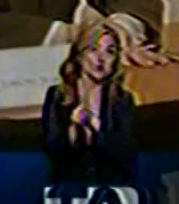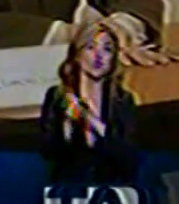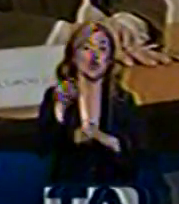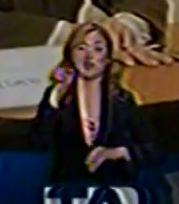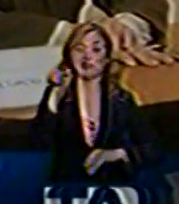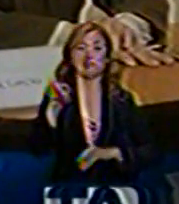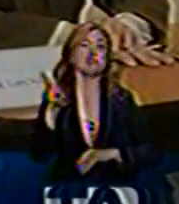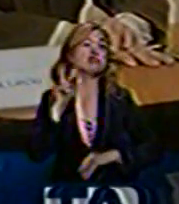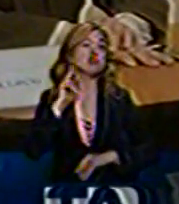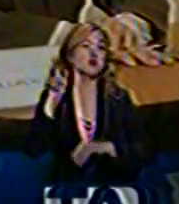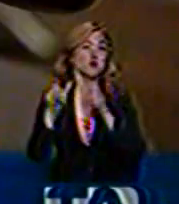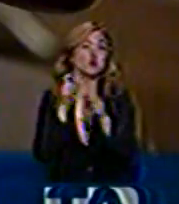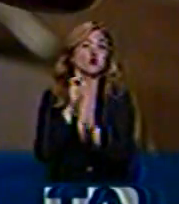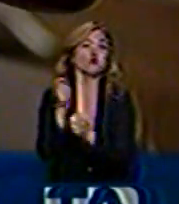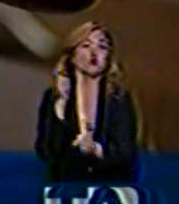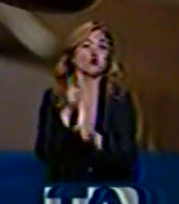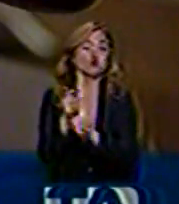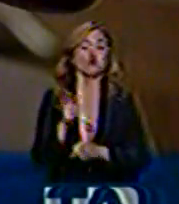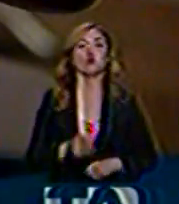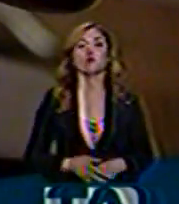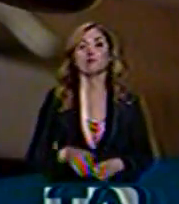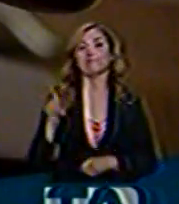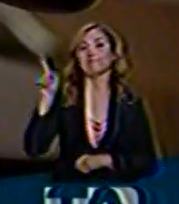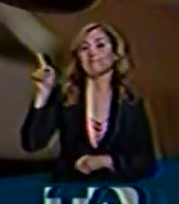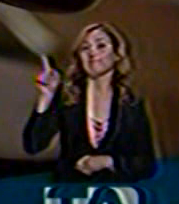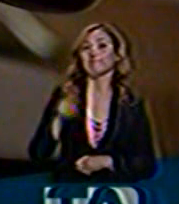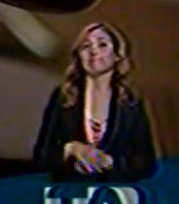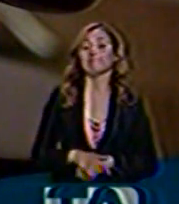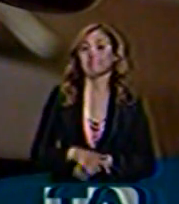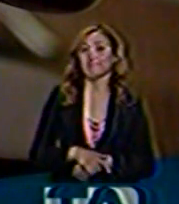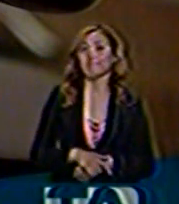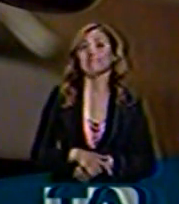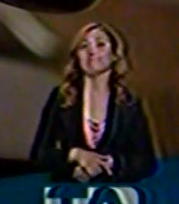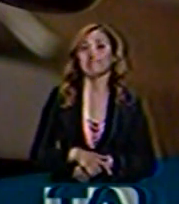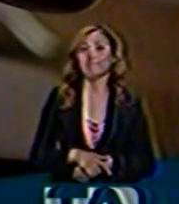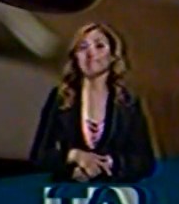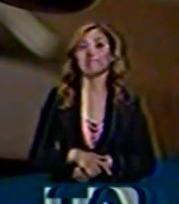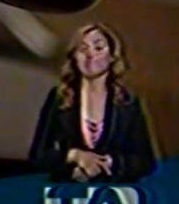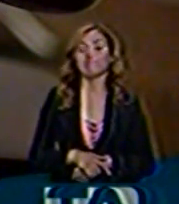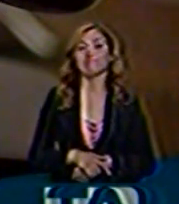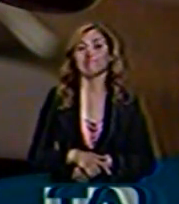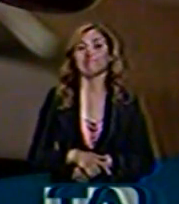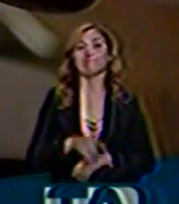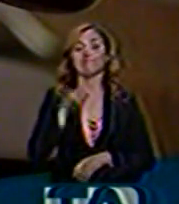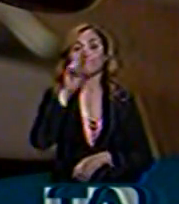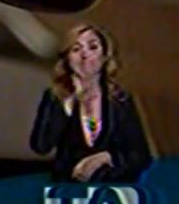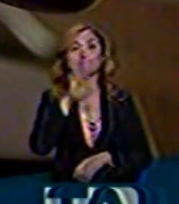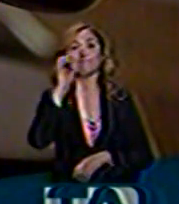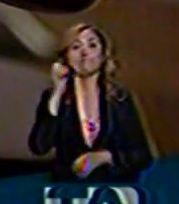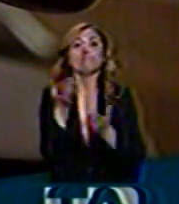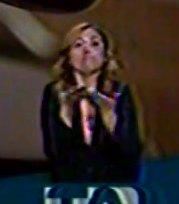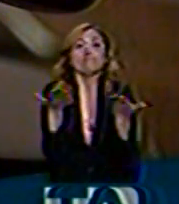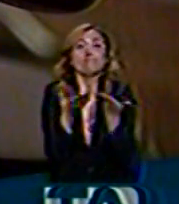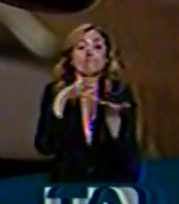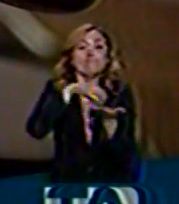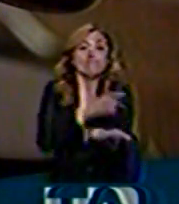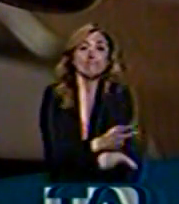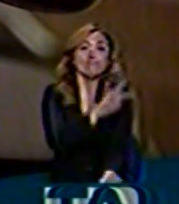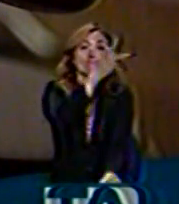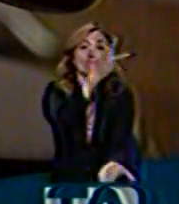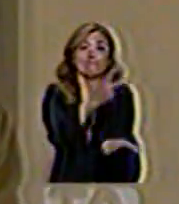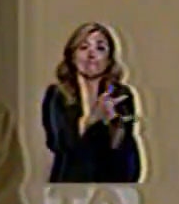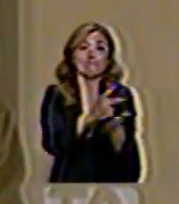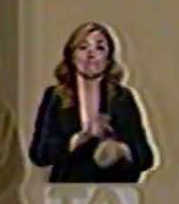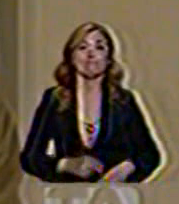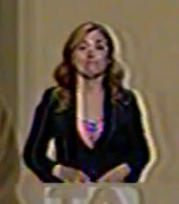ser víctimas de persecución. Al momento se han registrado 1.435 casos, 400 de ellos de la provincia de